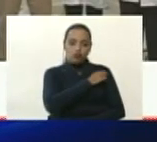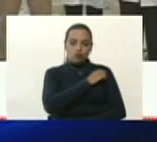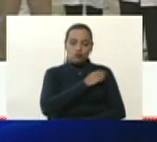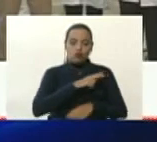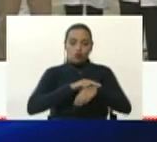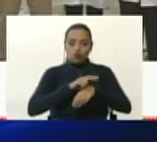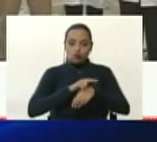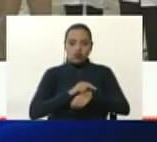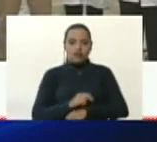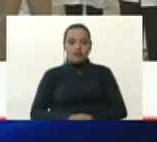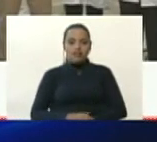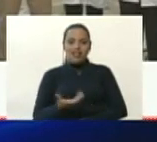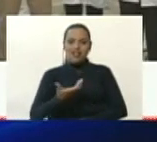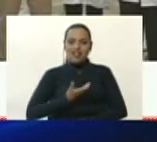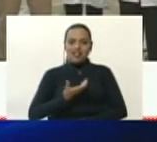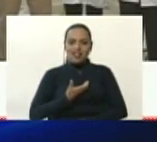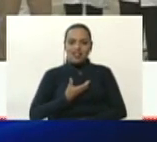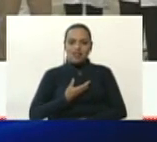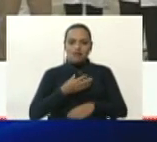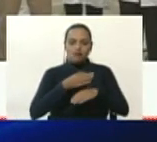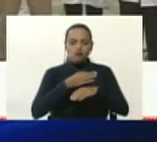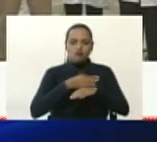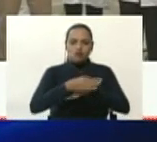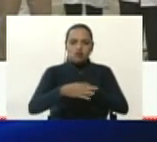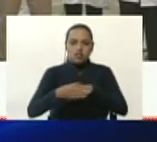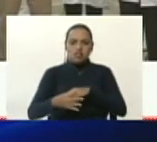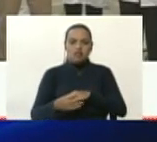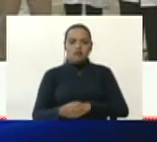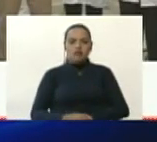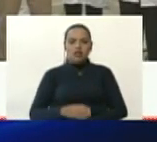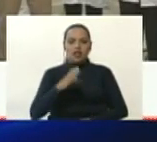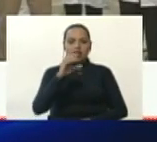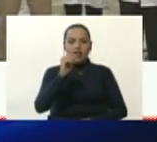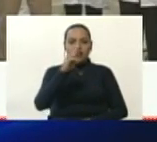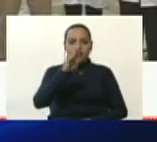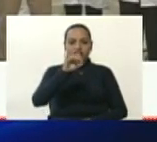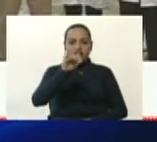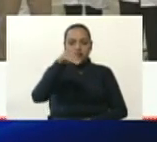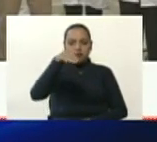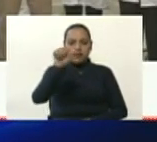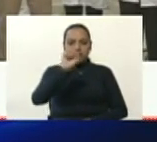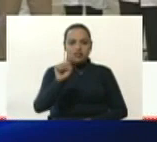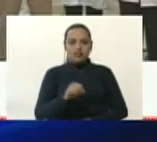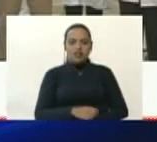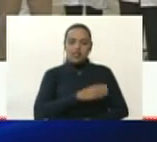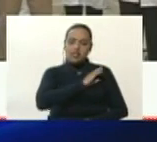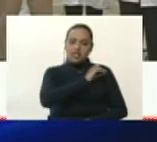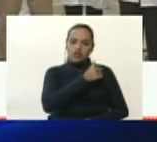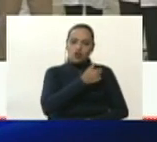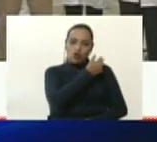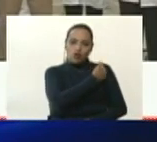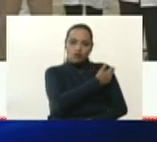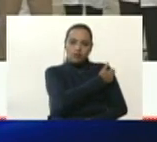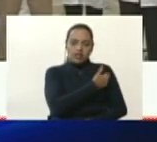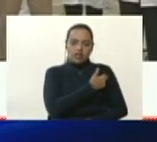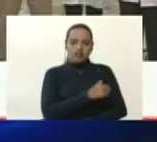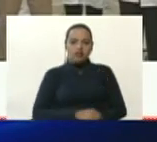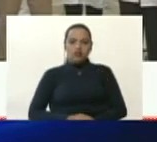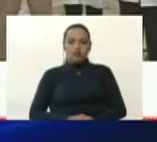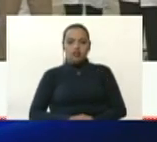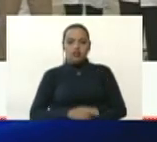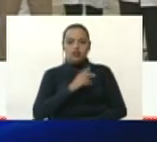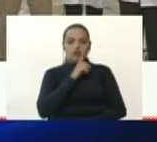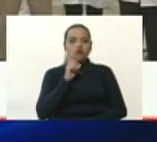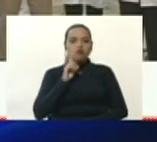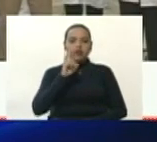el alcalde del municipio Cabimas, Pedro Duarte, y el director del hospital de Cabimas, doctor